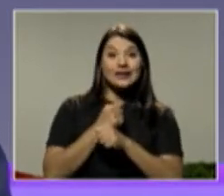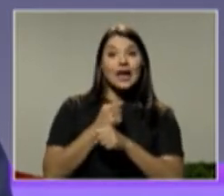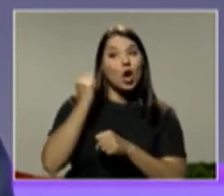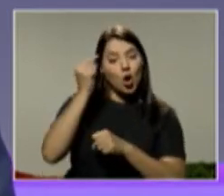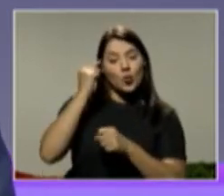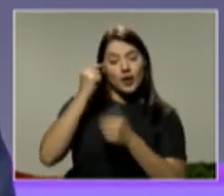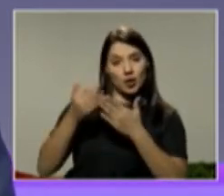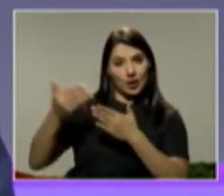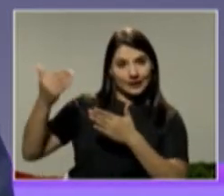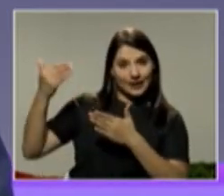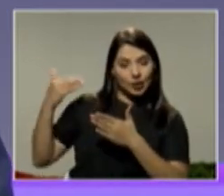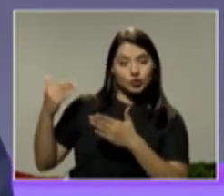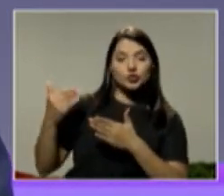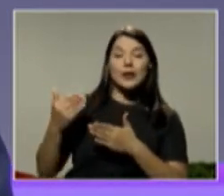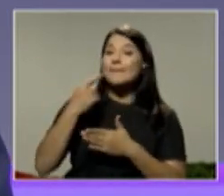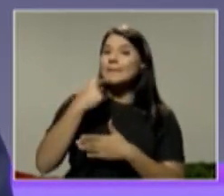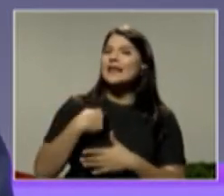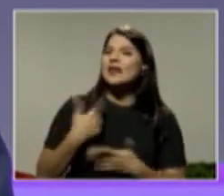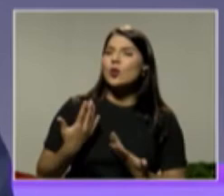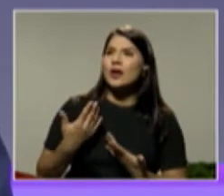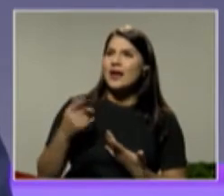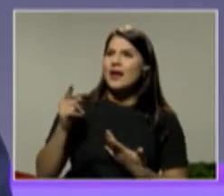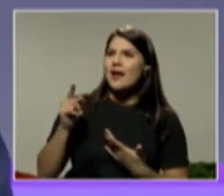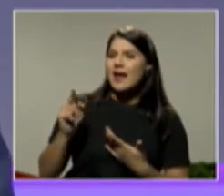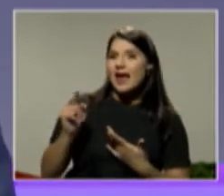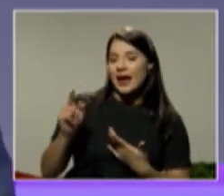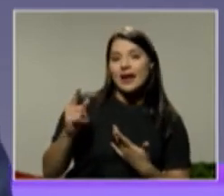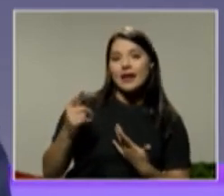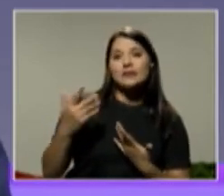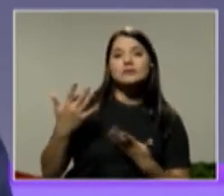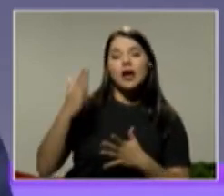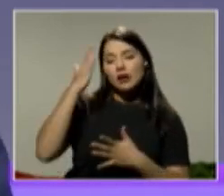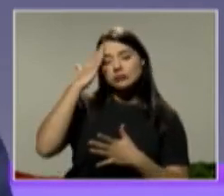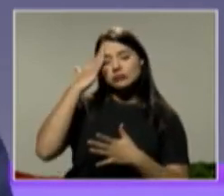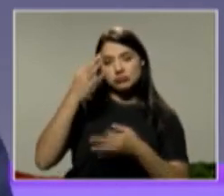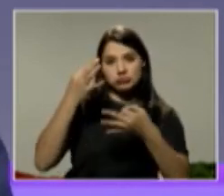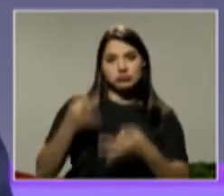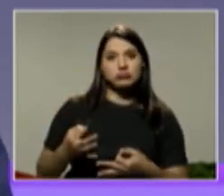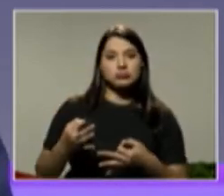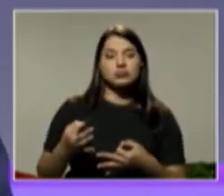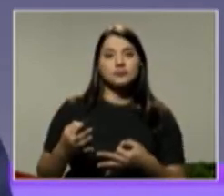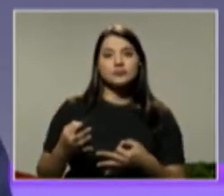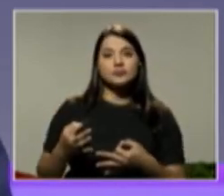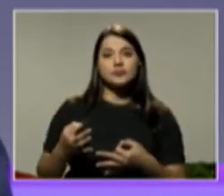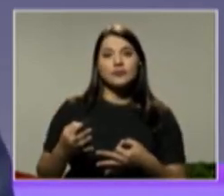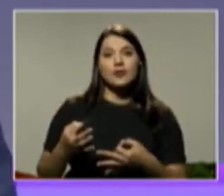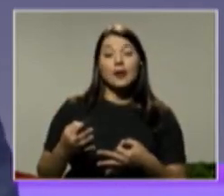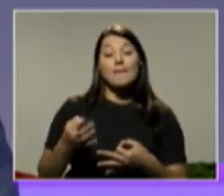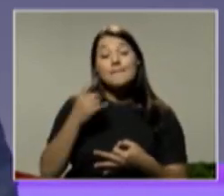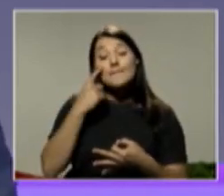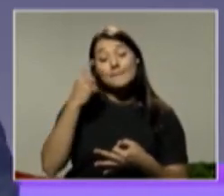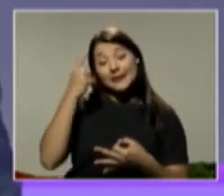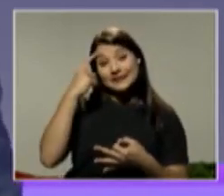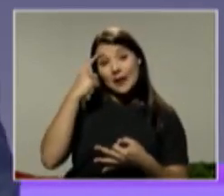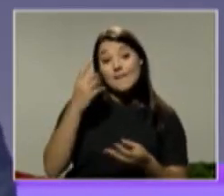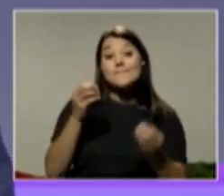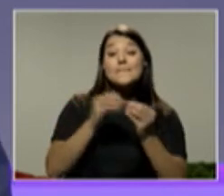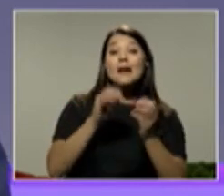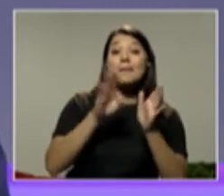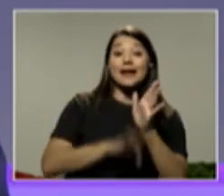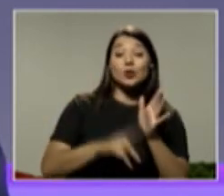anteriores, me decía que él estaba convencido, como exministro de Seguridad, que le salía más barato o más económico